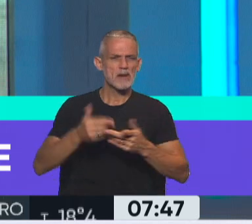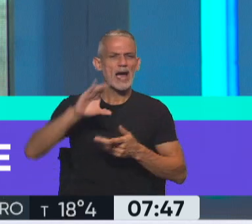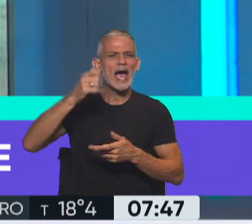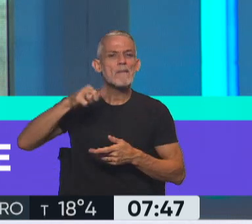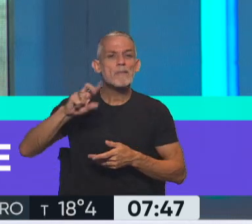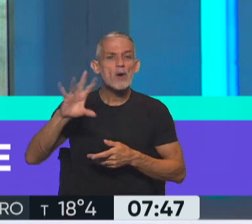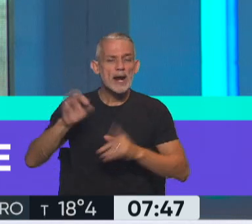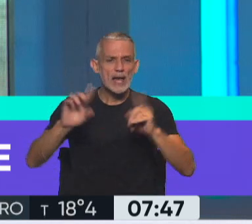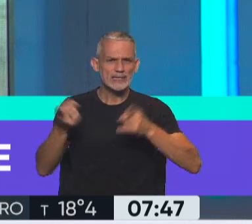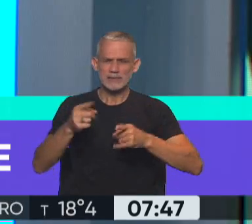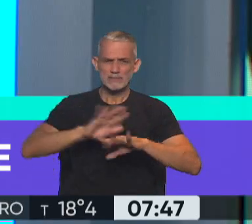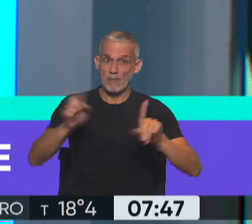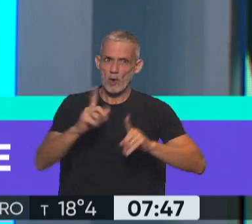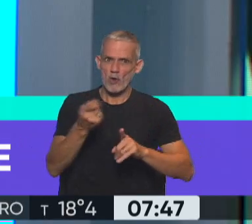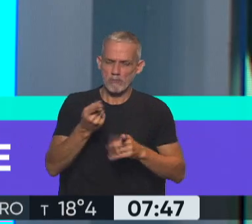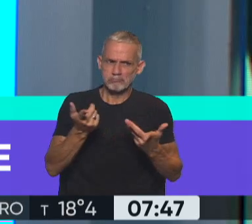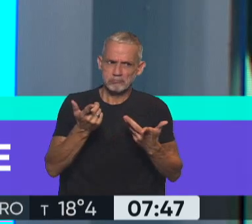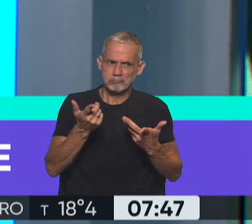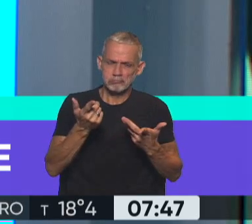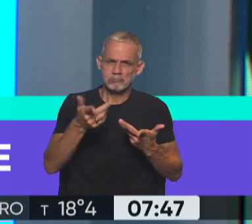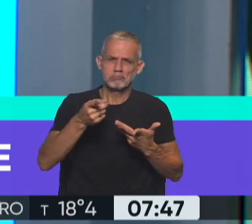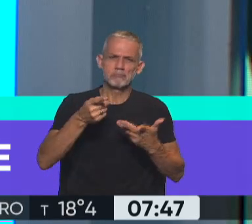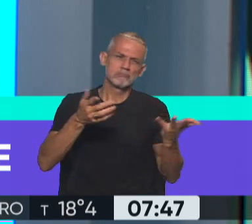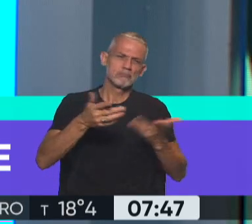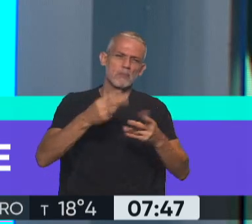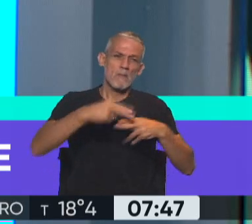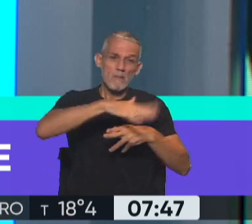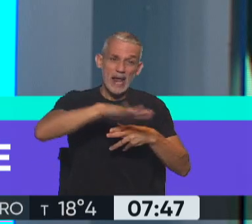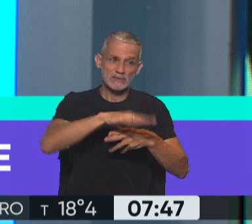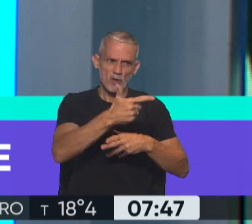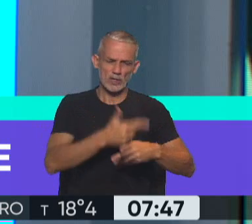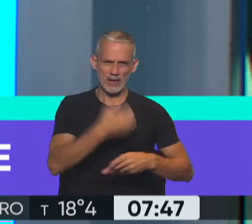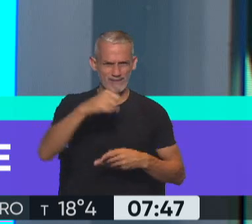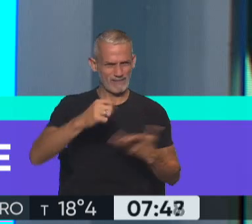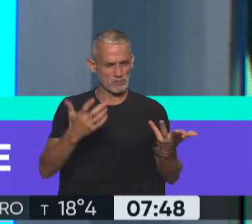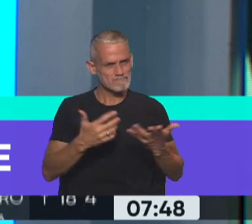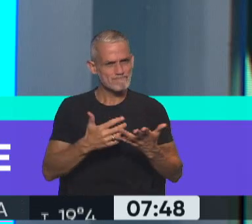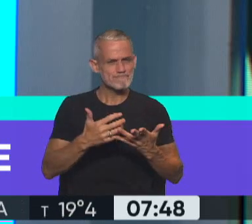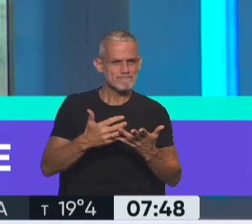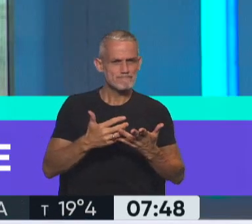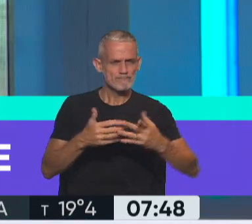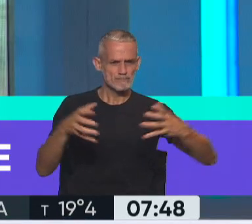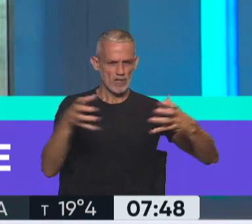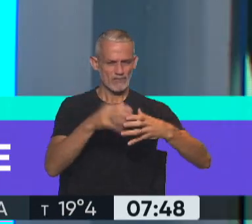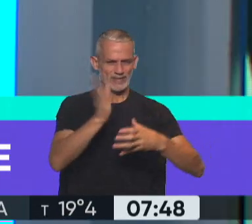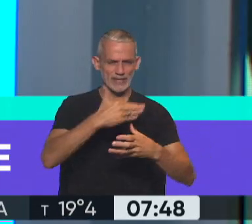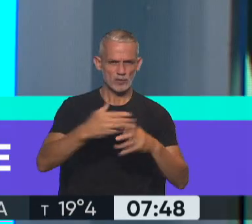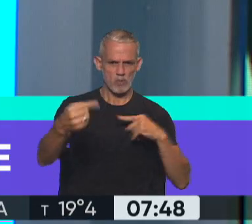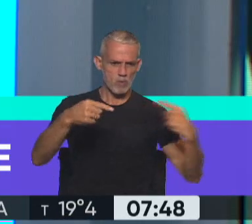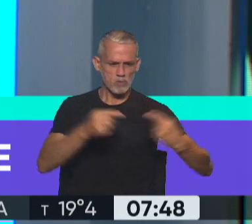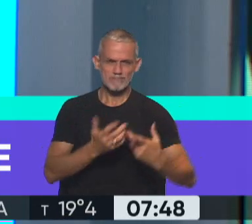advertía de manera generalizada. Todo esto está vinculado con las diferencias planteadas dentro del Frente de Todos, dentro de la